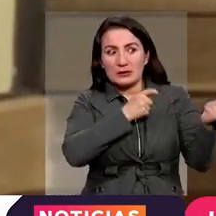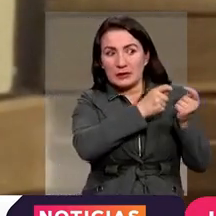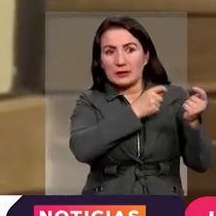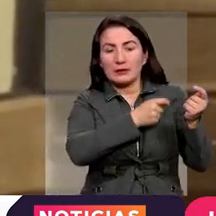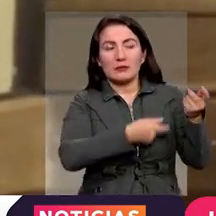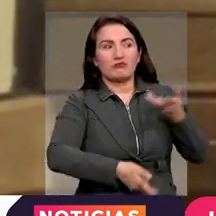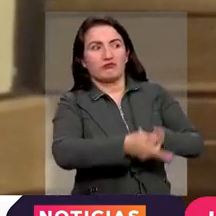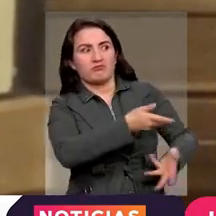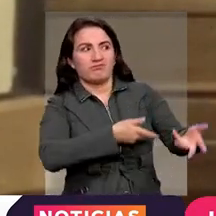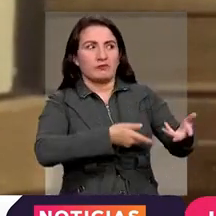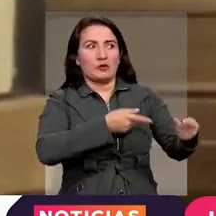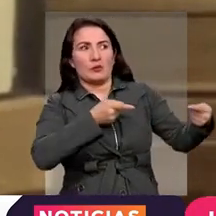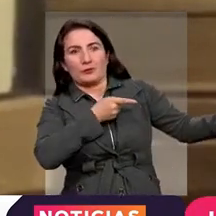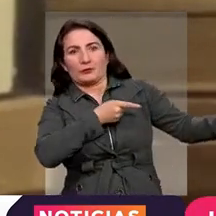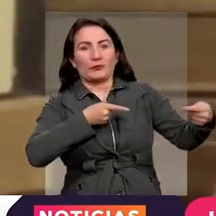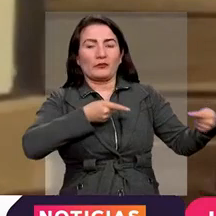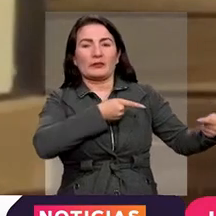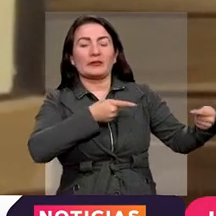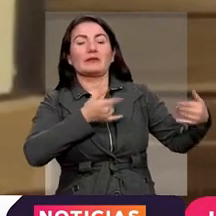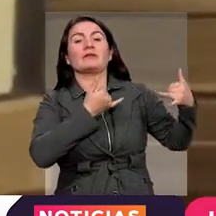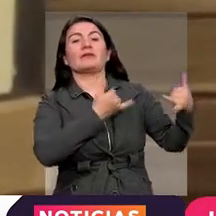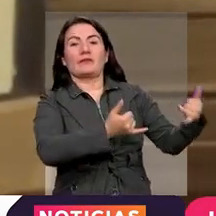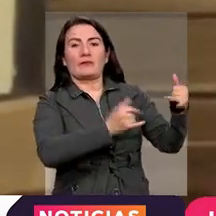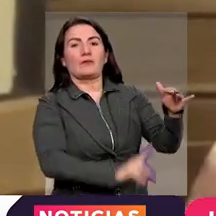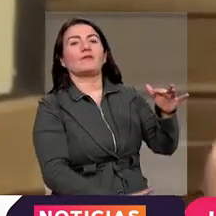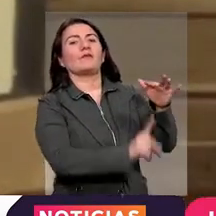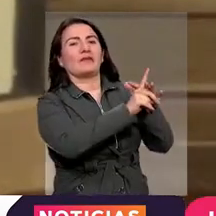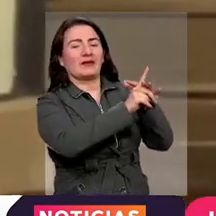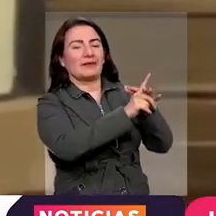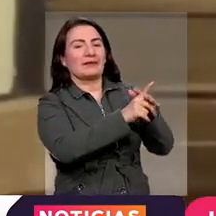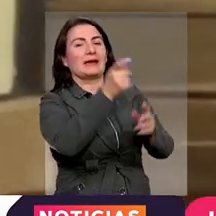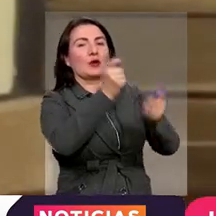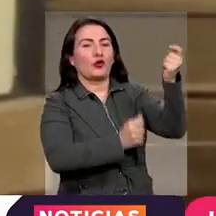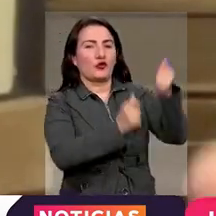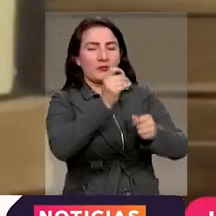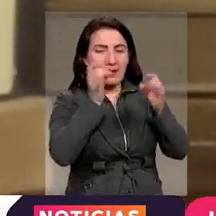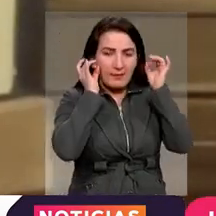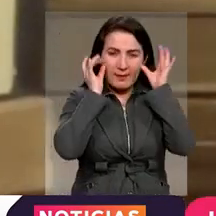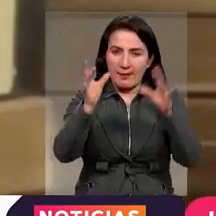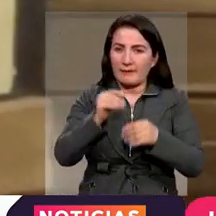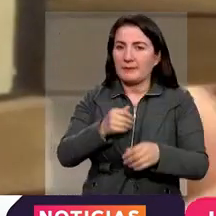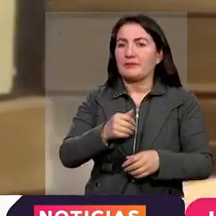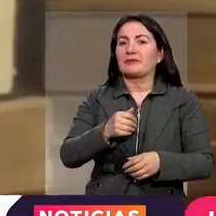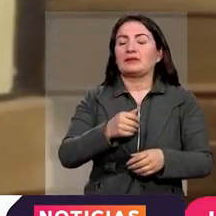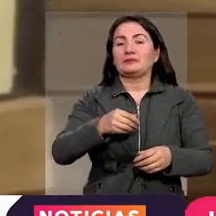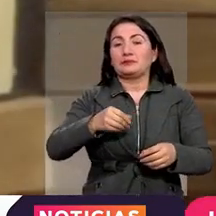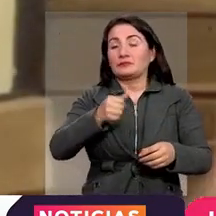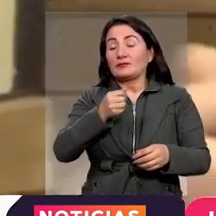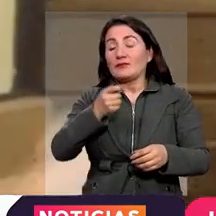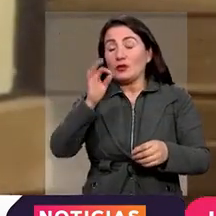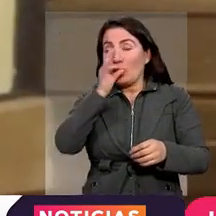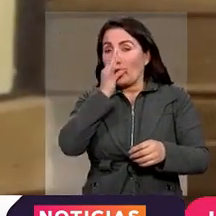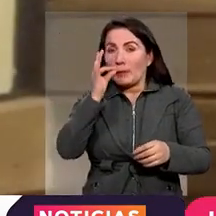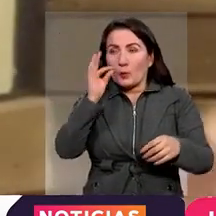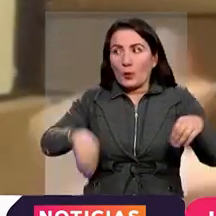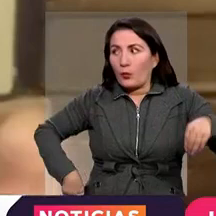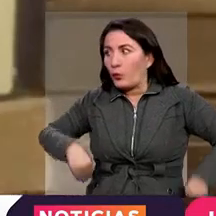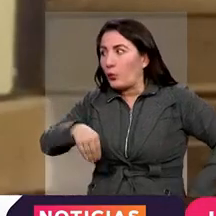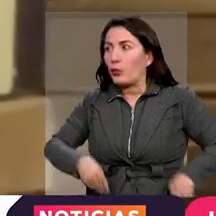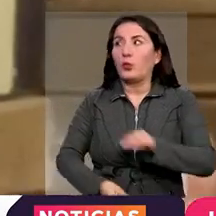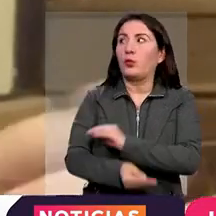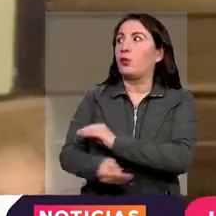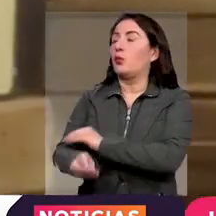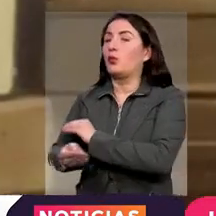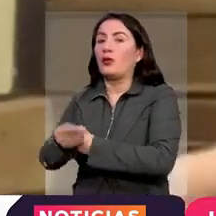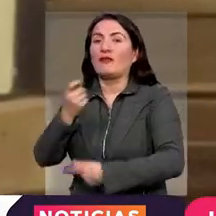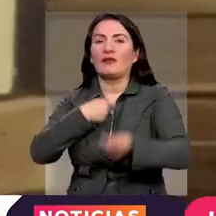de manera frontal en la medida en que allí están los engendros de las economías criminales. del narcotráfico, la minería ilegal, el tráfico de armas, el contrabando,